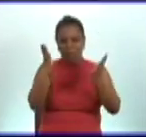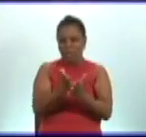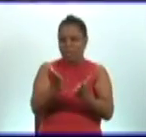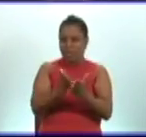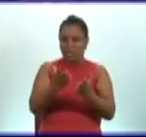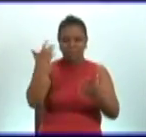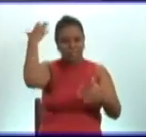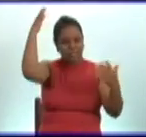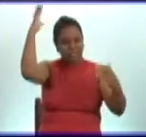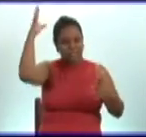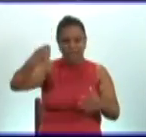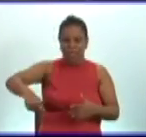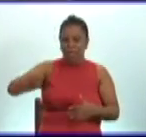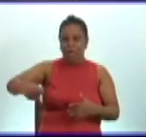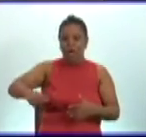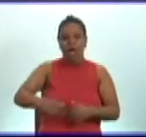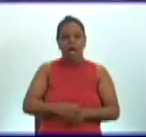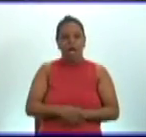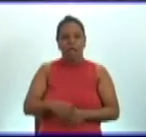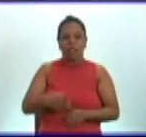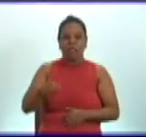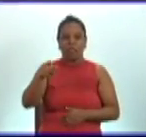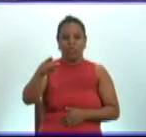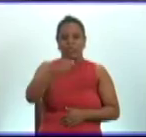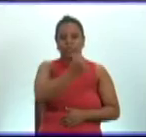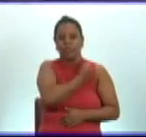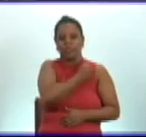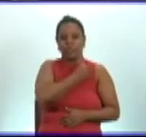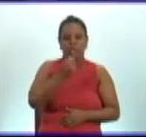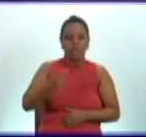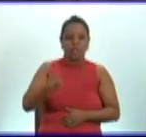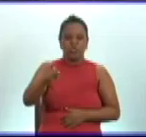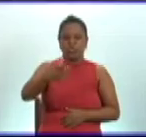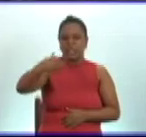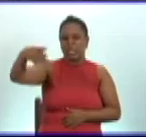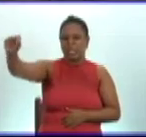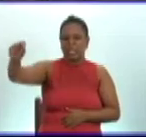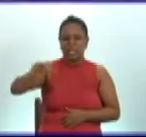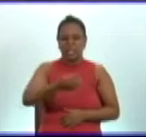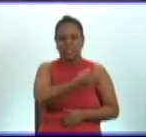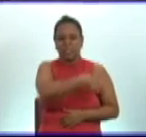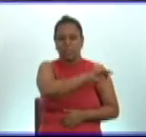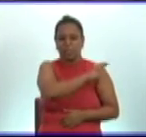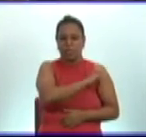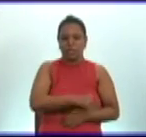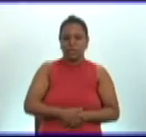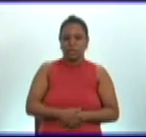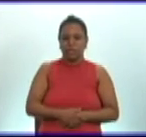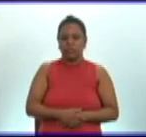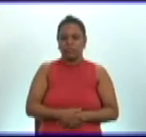¡Espero que la peste! ¡No mereces seguir en el ejército! ¡Eres la vergüenza! ¡Saquen inmediatamente a los voluntarios!